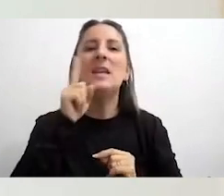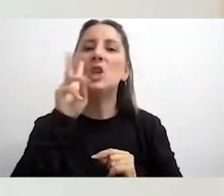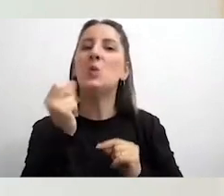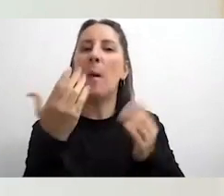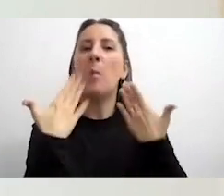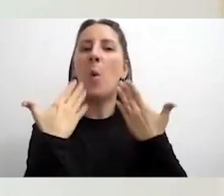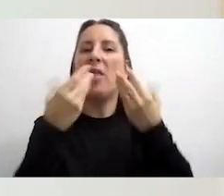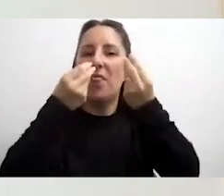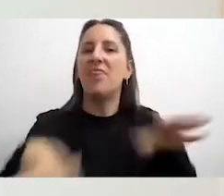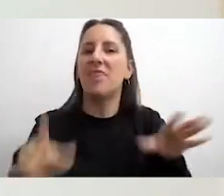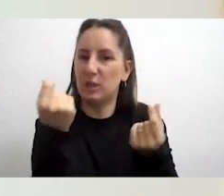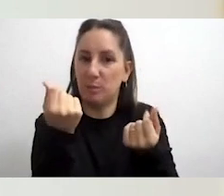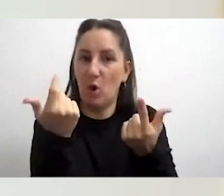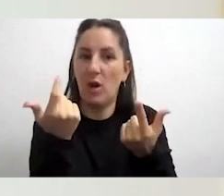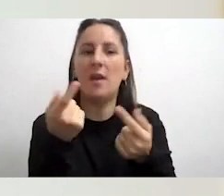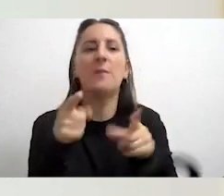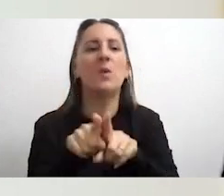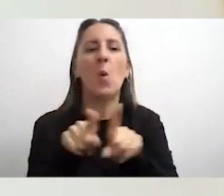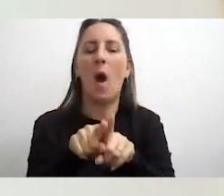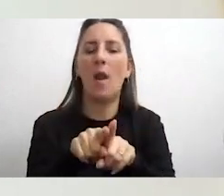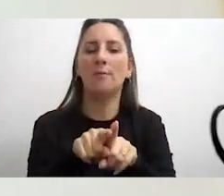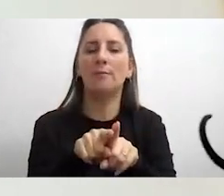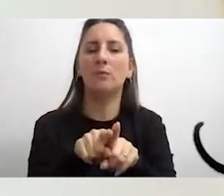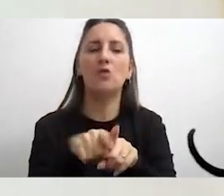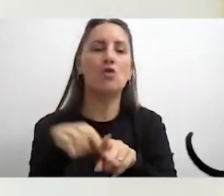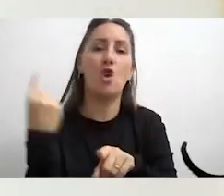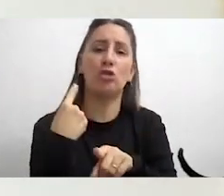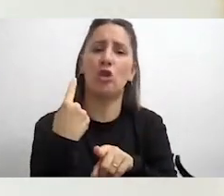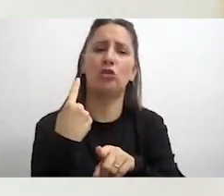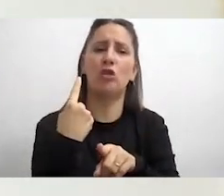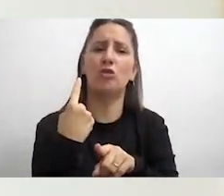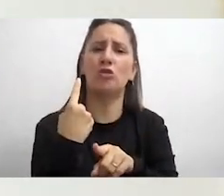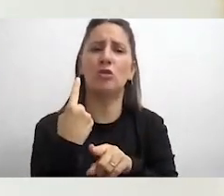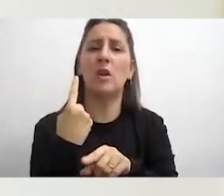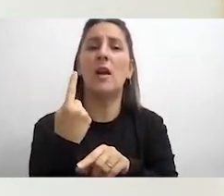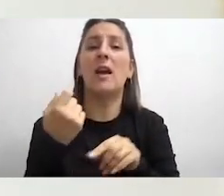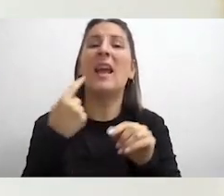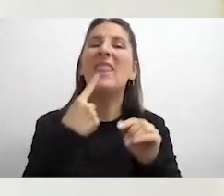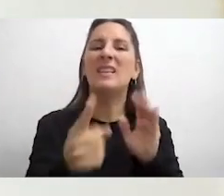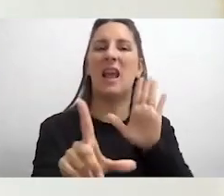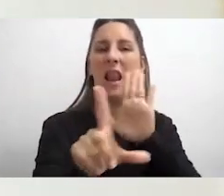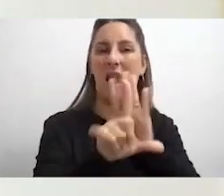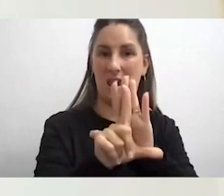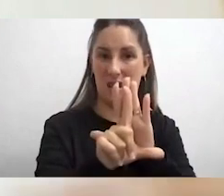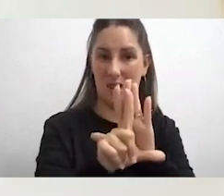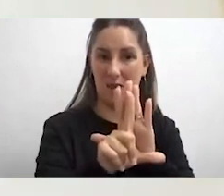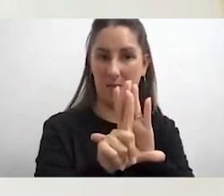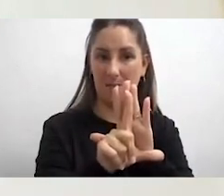disponibilidad es como que nosotros no podemos ir más allá de lo que dice la letra de la ley, porque